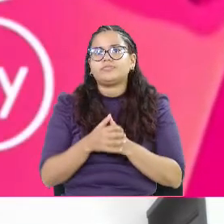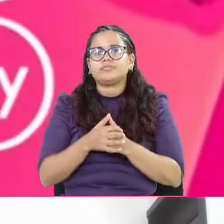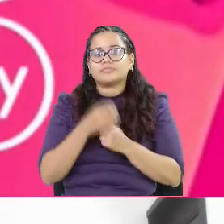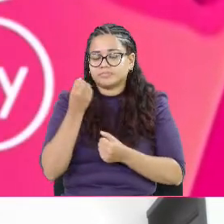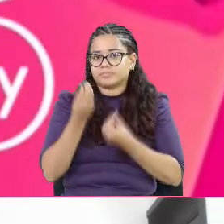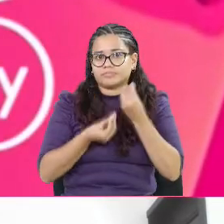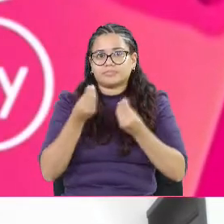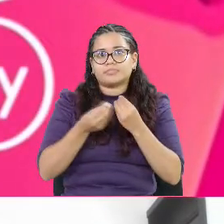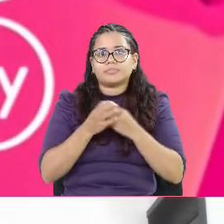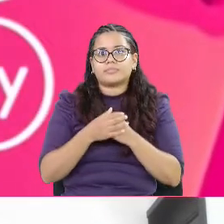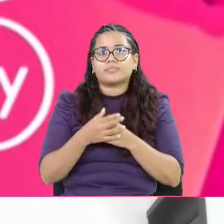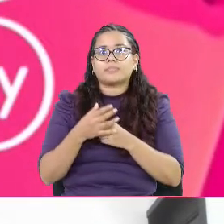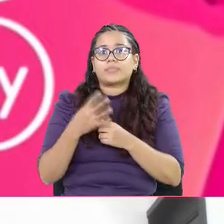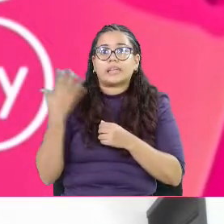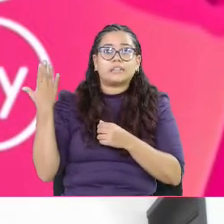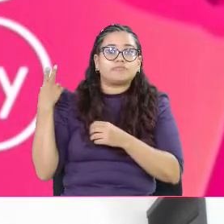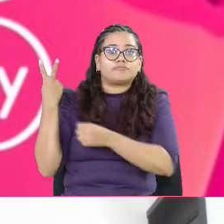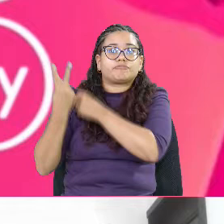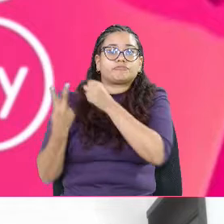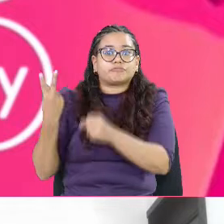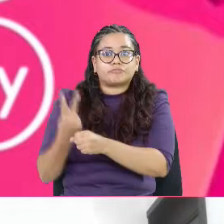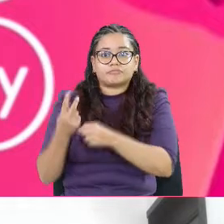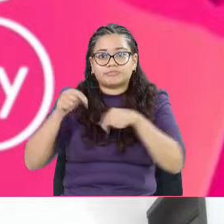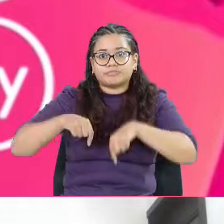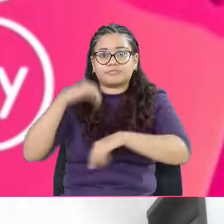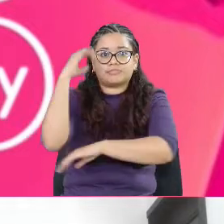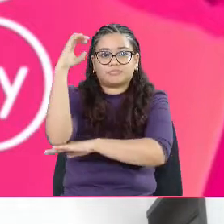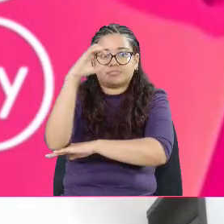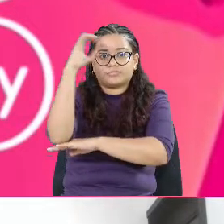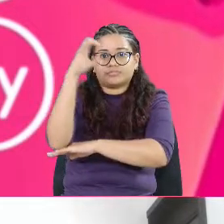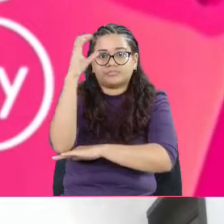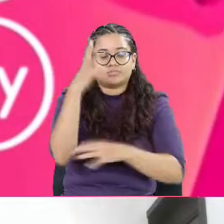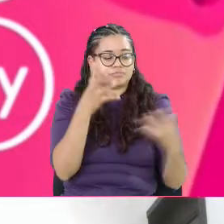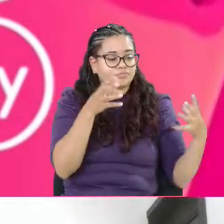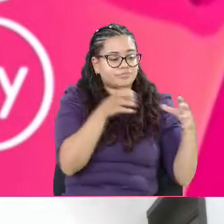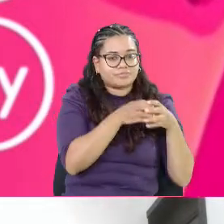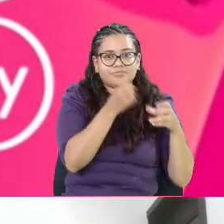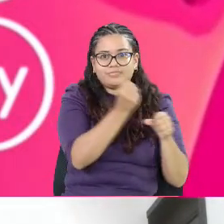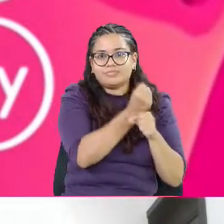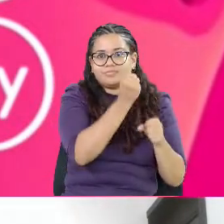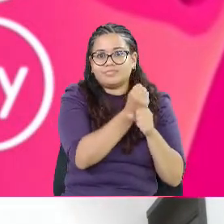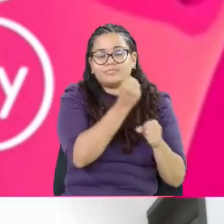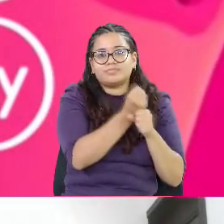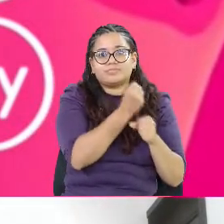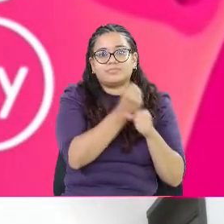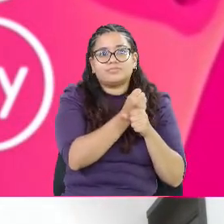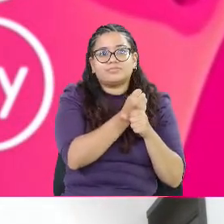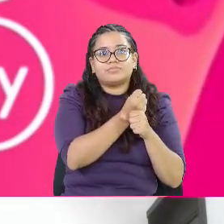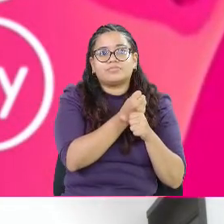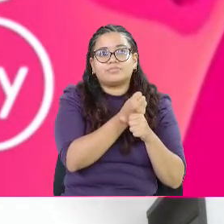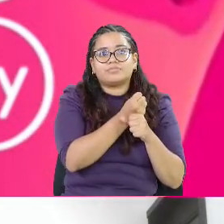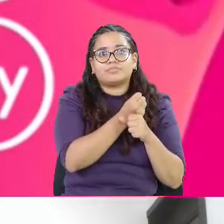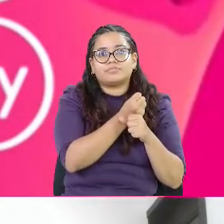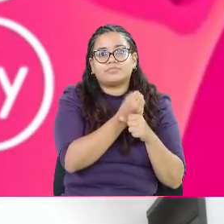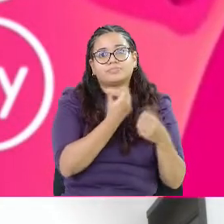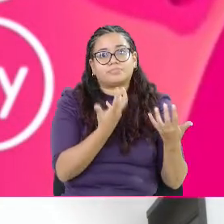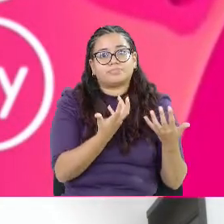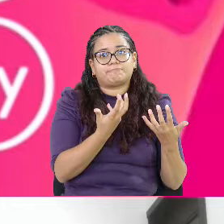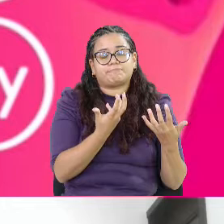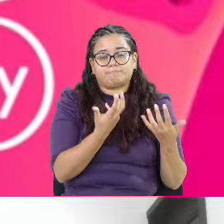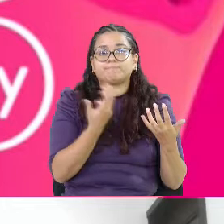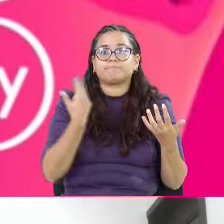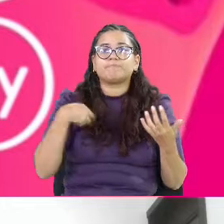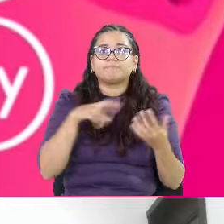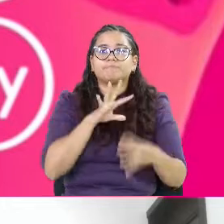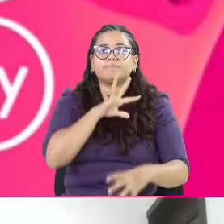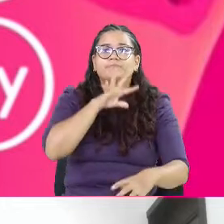Hace 2 años emprendí aquí en Colombia con mi equipo de trabajo y hacemos parte